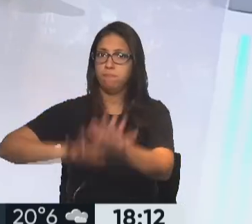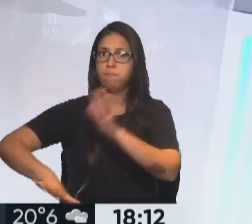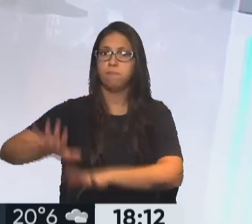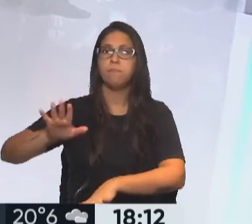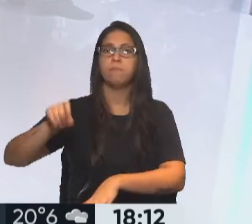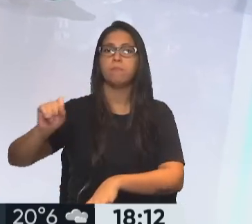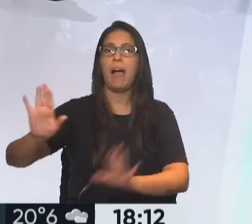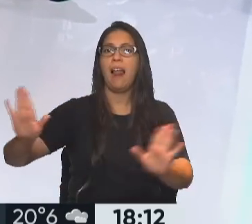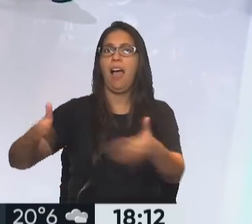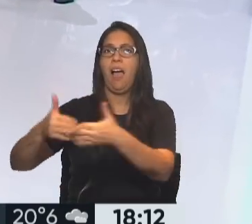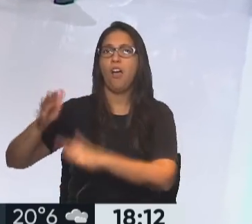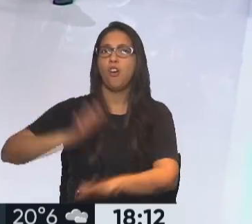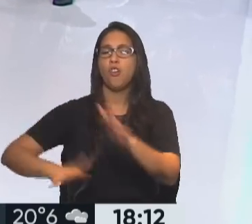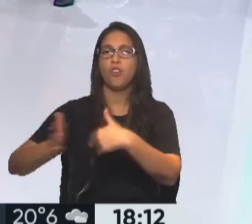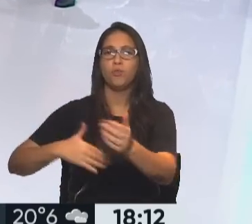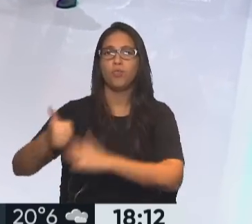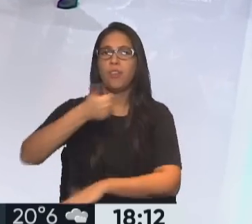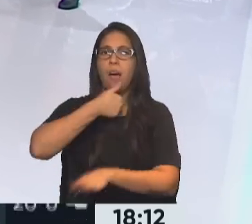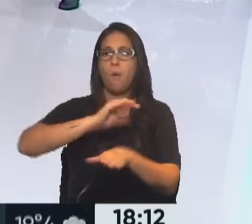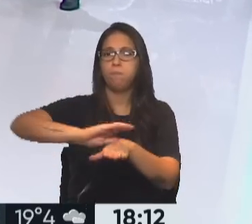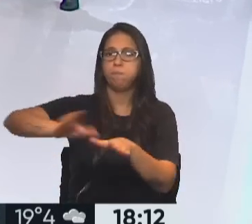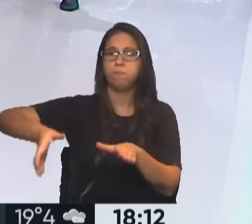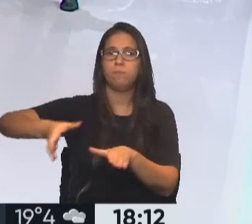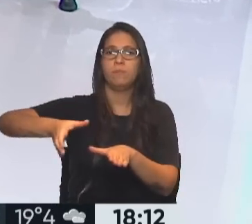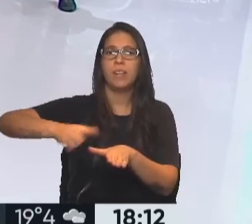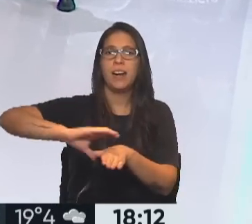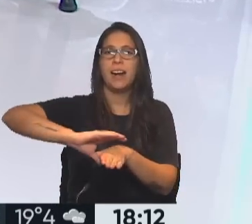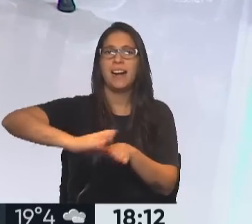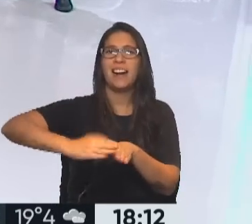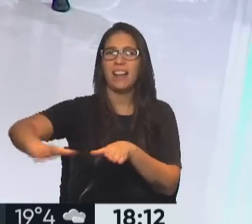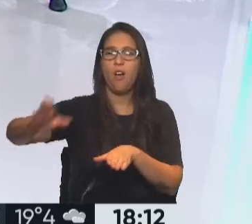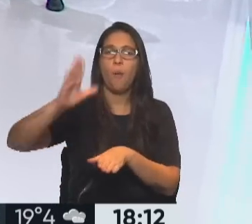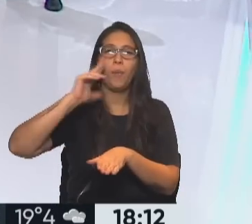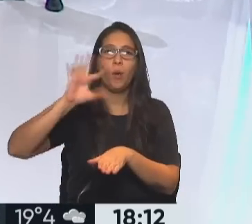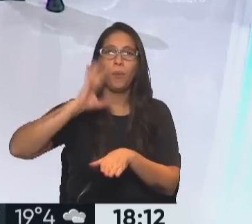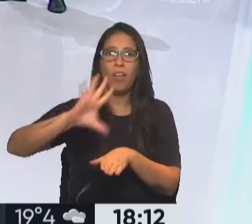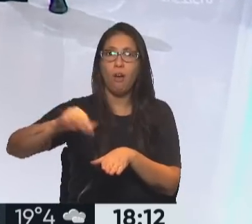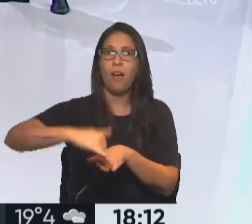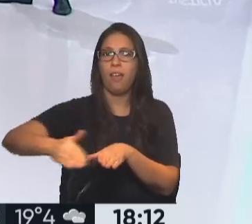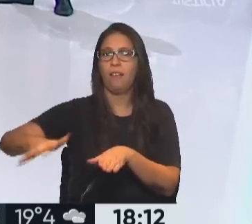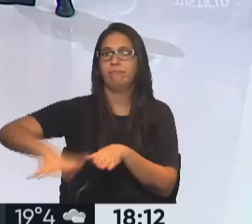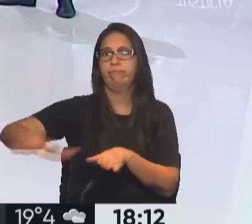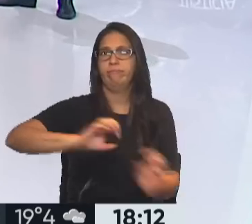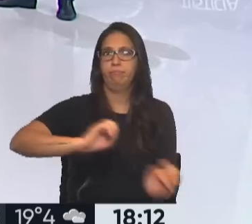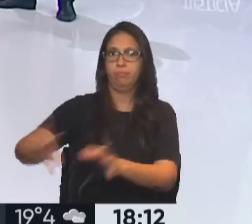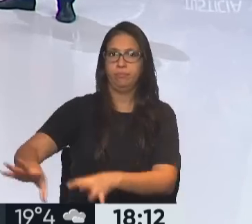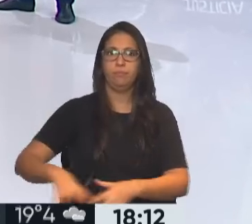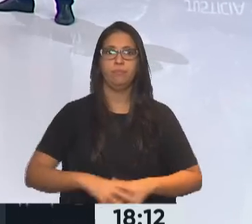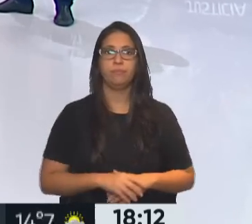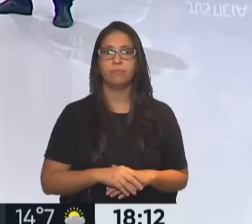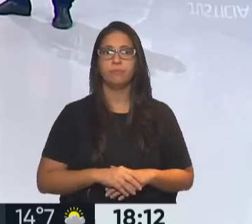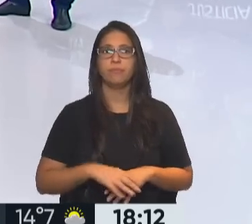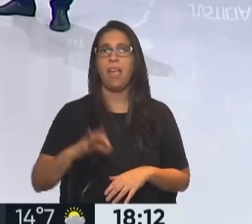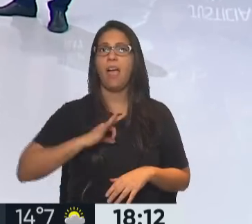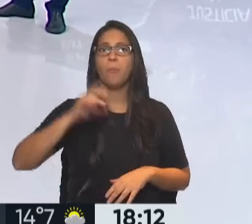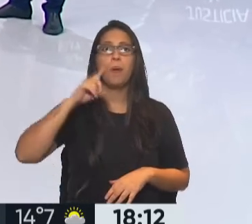represas hidroeléctricas en la cuenca del río Biobío. Seguimos avanzando con los años, nos vamos a